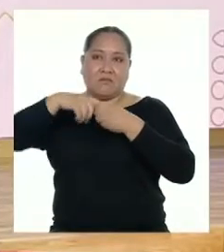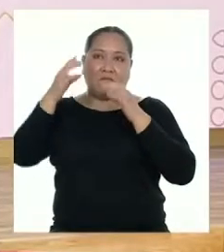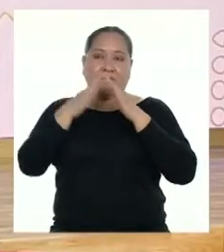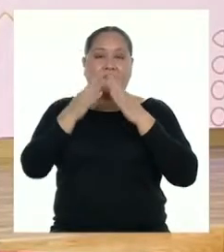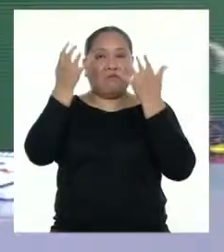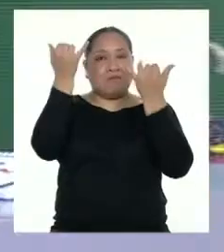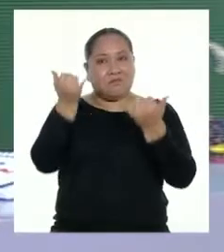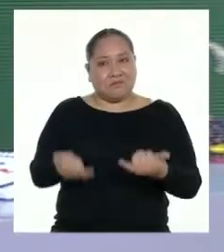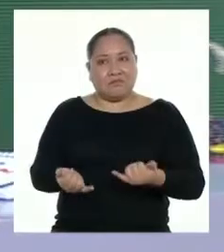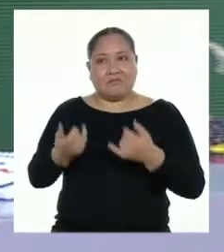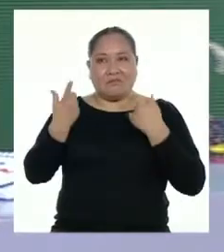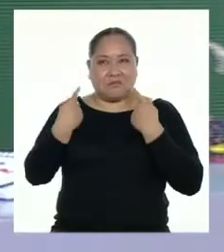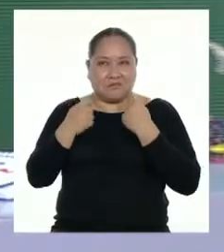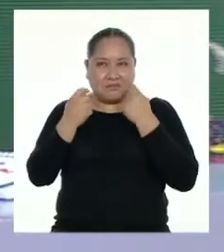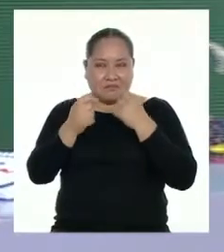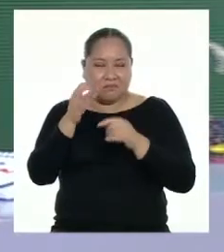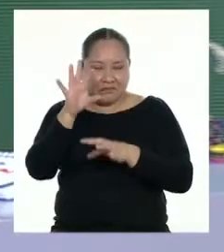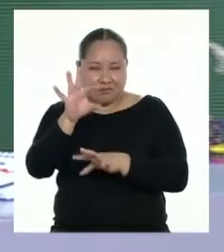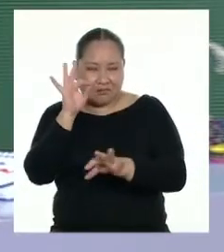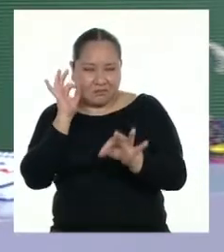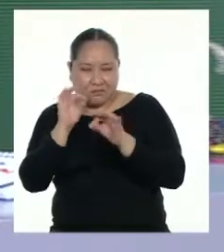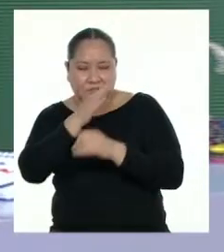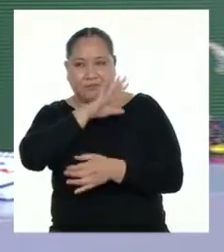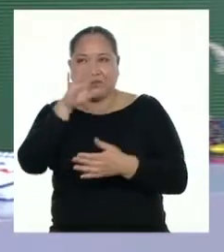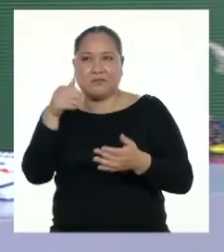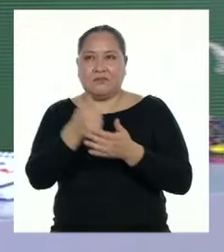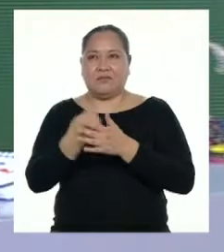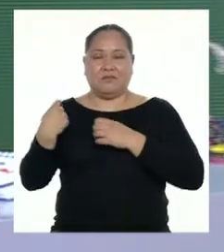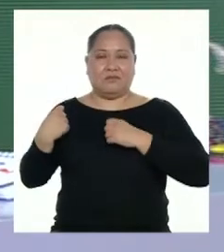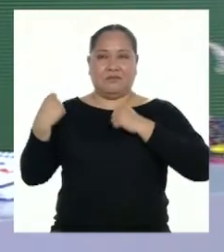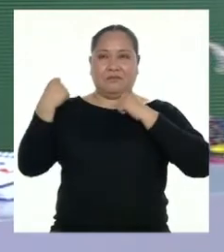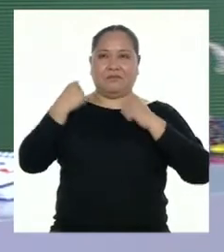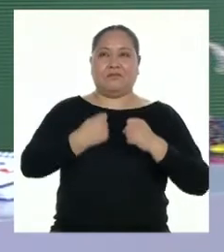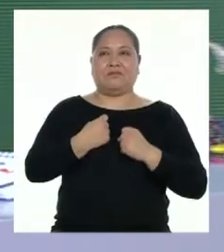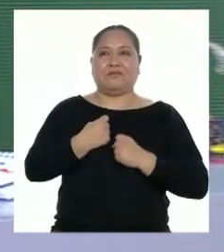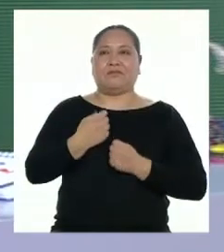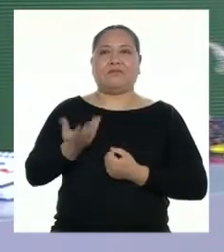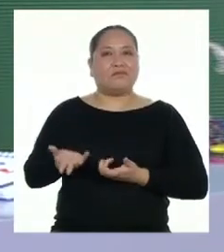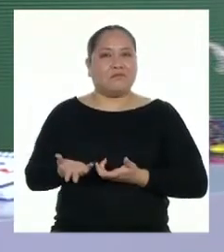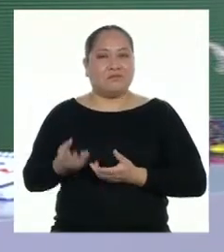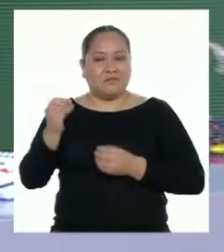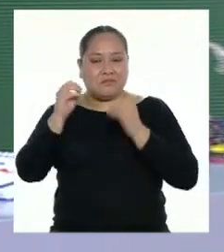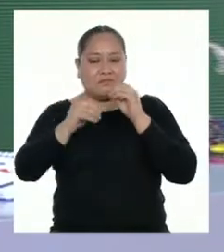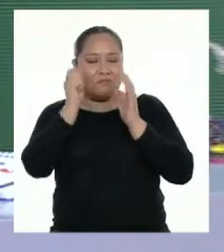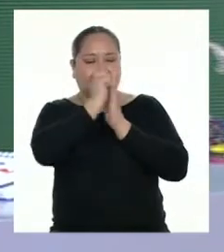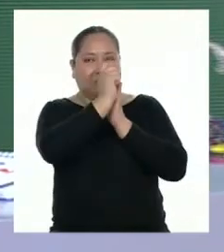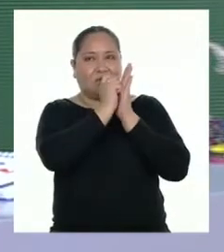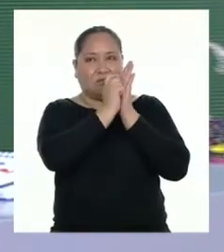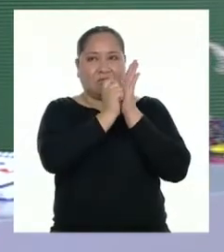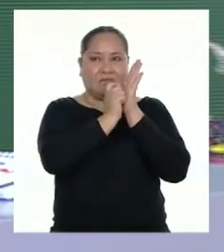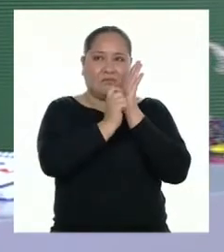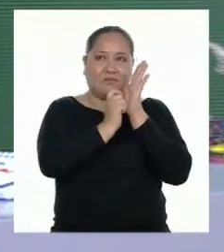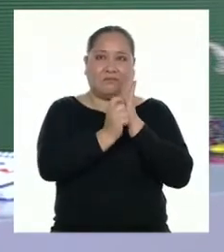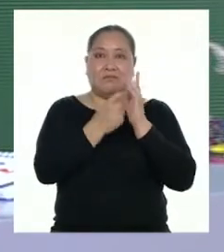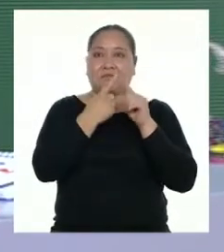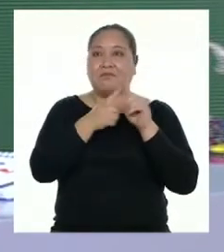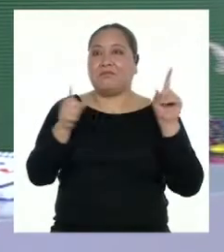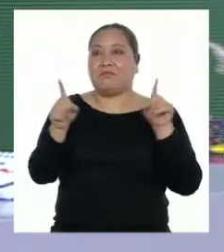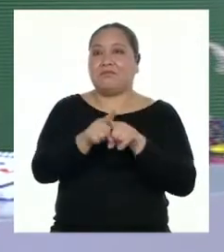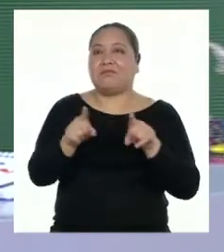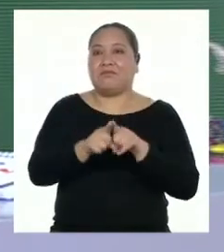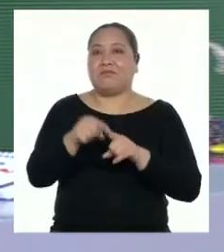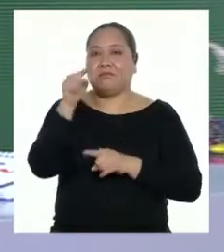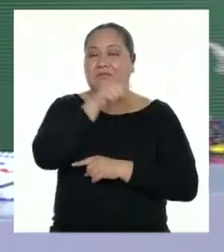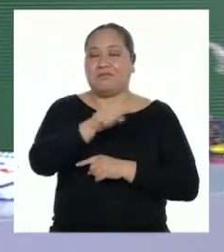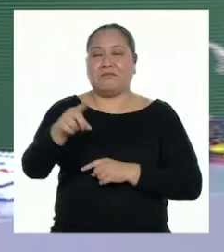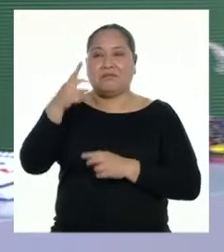el día de hoy trataremos de identificar todas nuestras fortalezas movilizadas al producir nuestro texto escrito, pero también